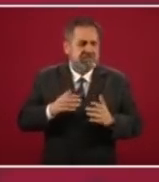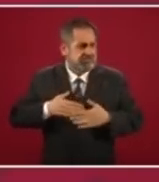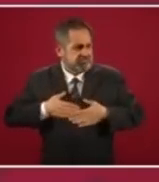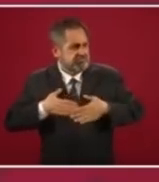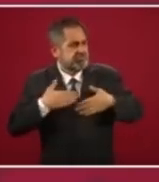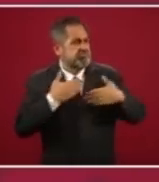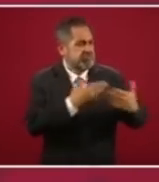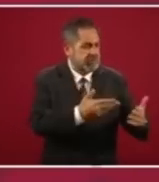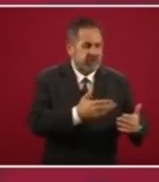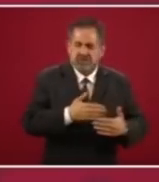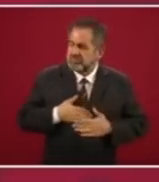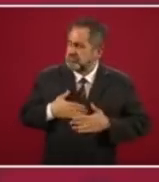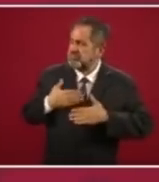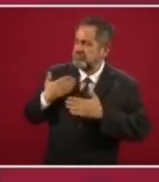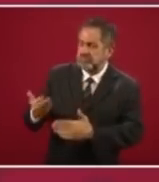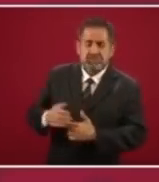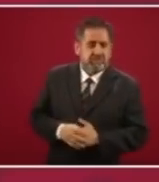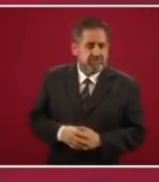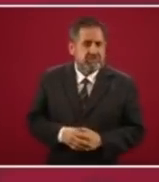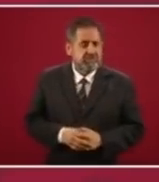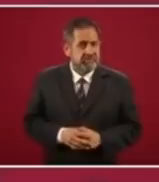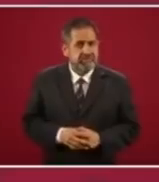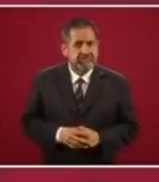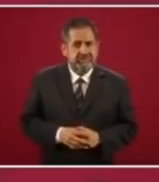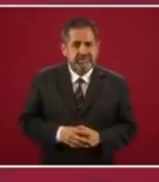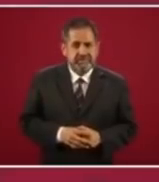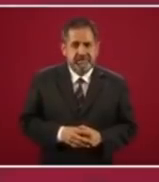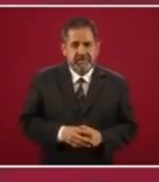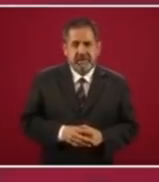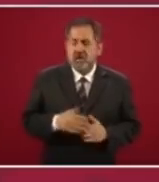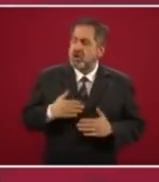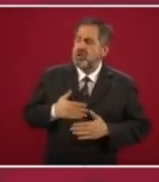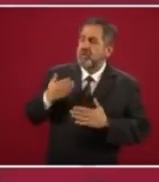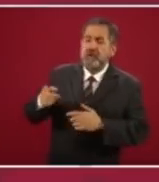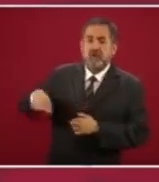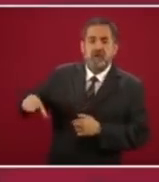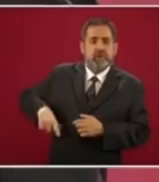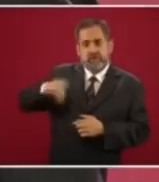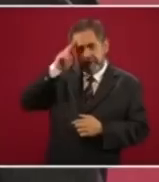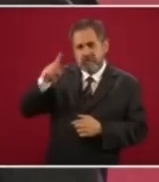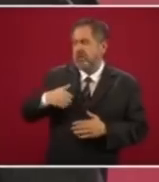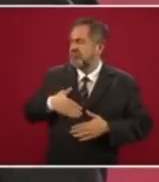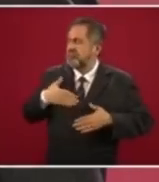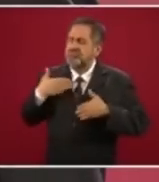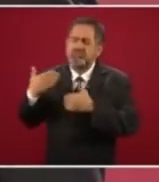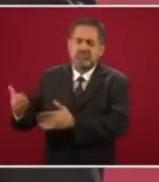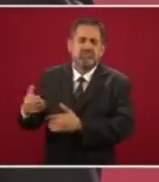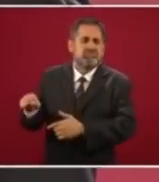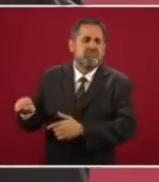confianza hacia el gobierno de México.